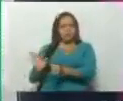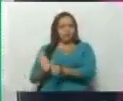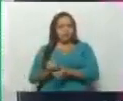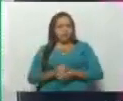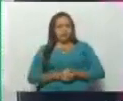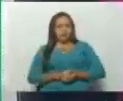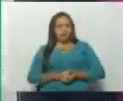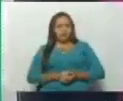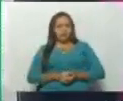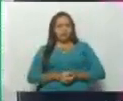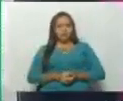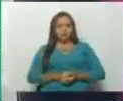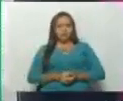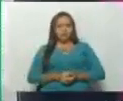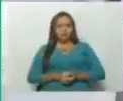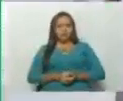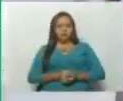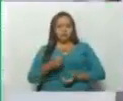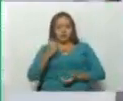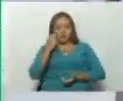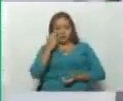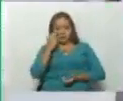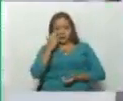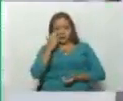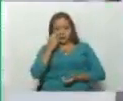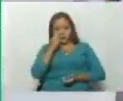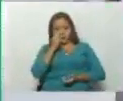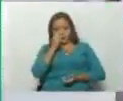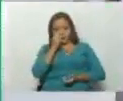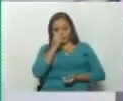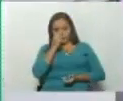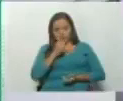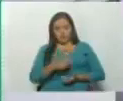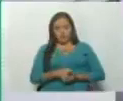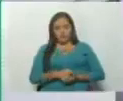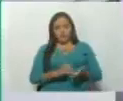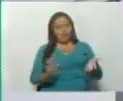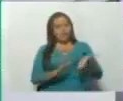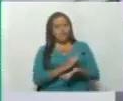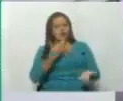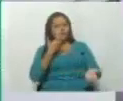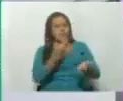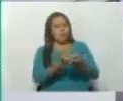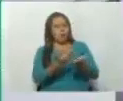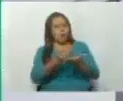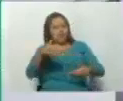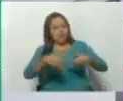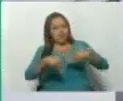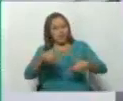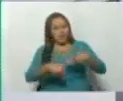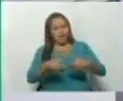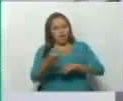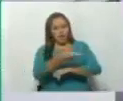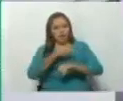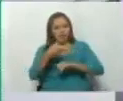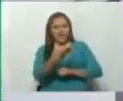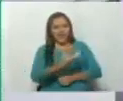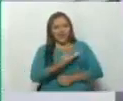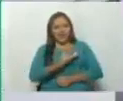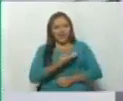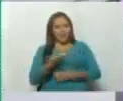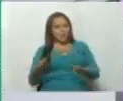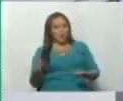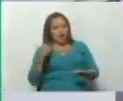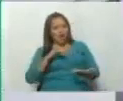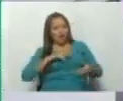los ciudadanos y las ciudadanas. ¿Qué de las ofertas electorales o propuestas que surgieron de esta campaña entre gobernadores y alcaldes están relacionadas